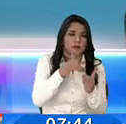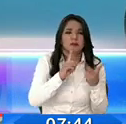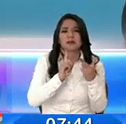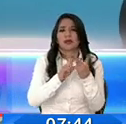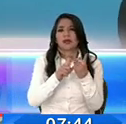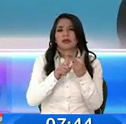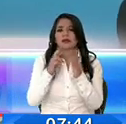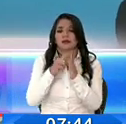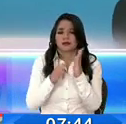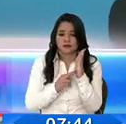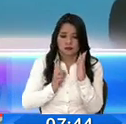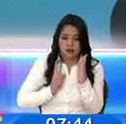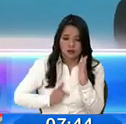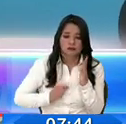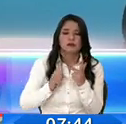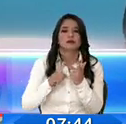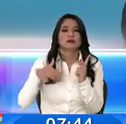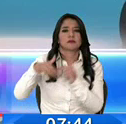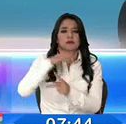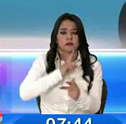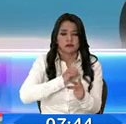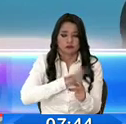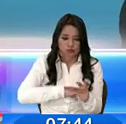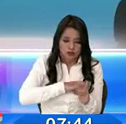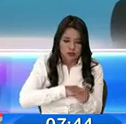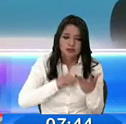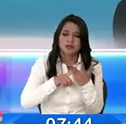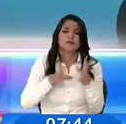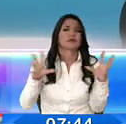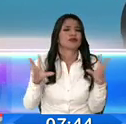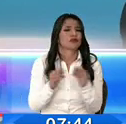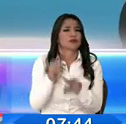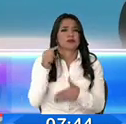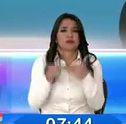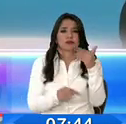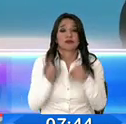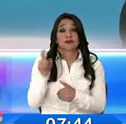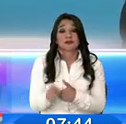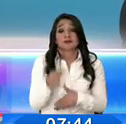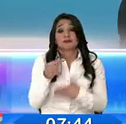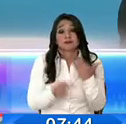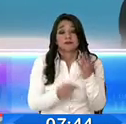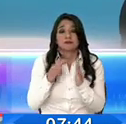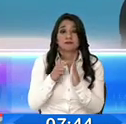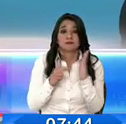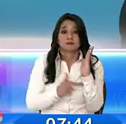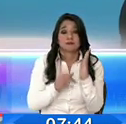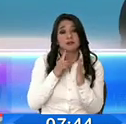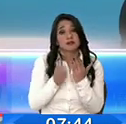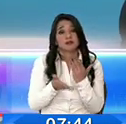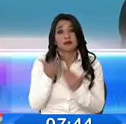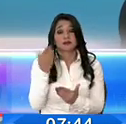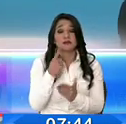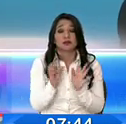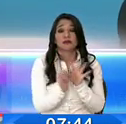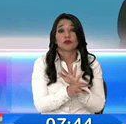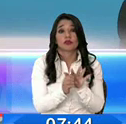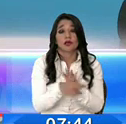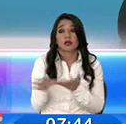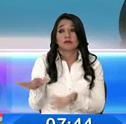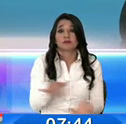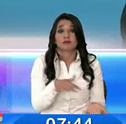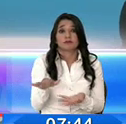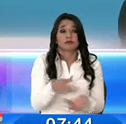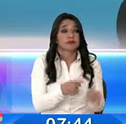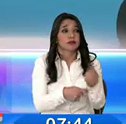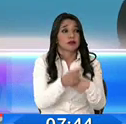del municipio que el ministerio de medio ambiente bueno y millón cosas más fácil es tener una bodega usted recibir el producto y